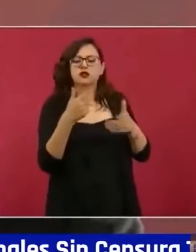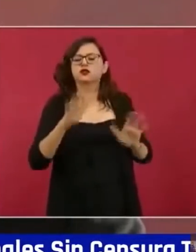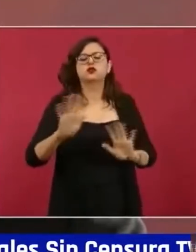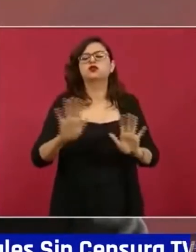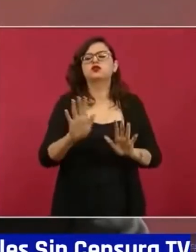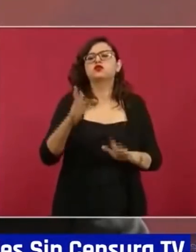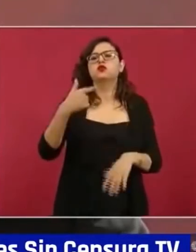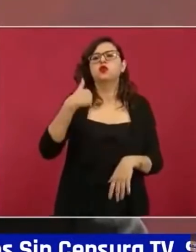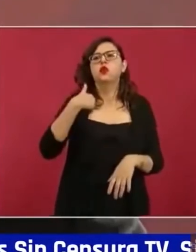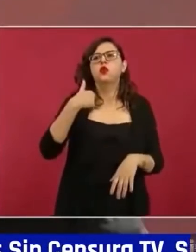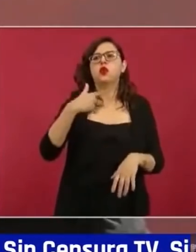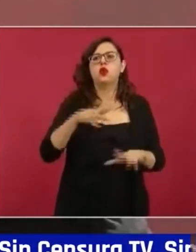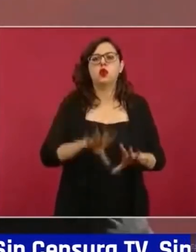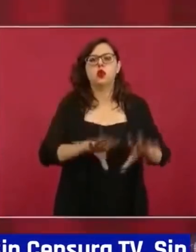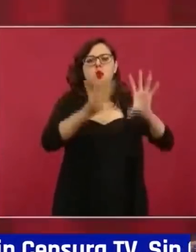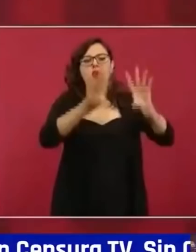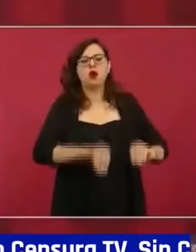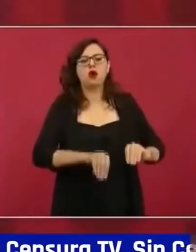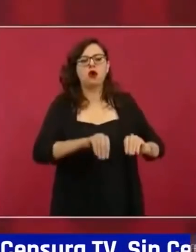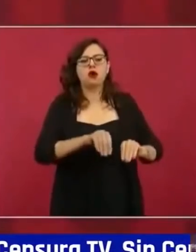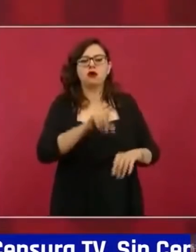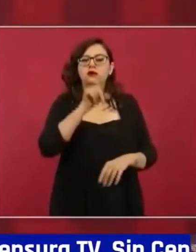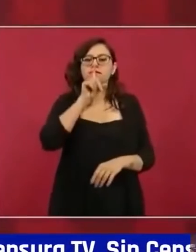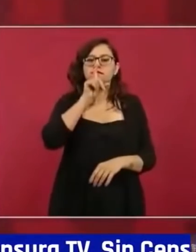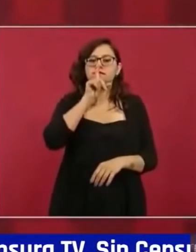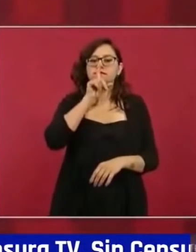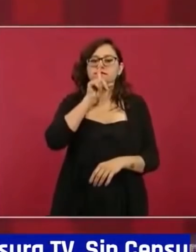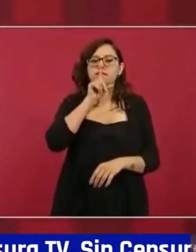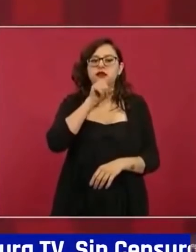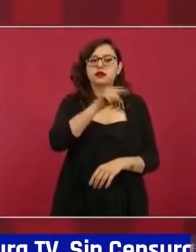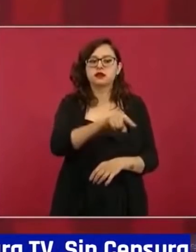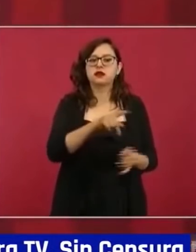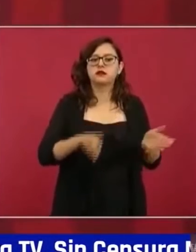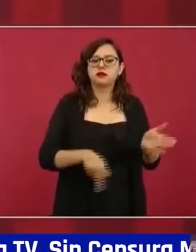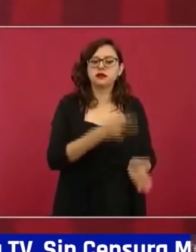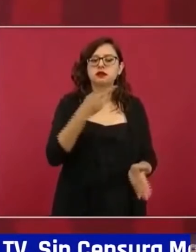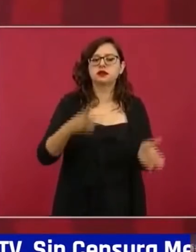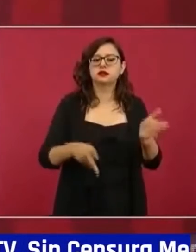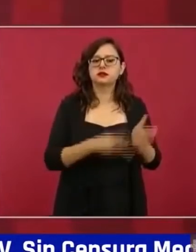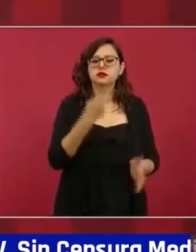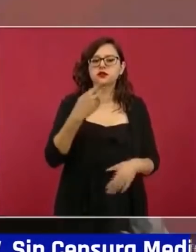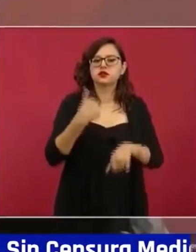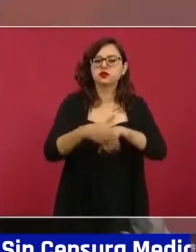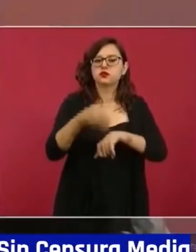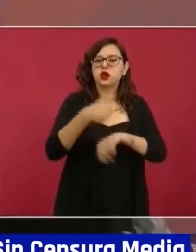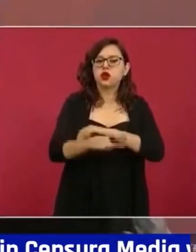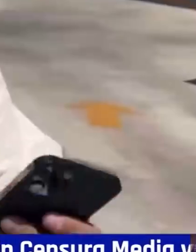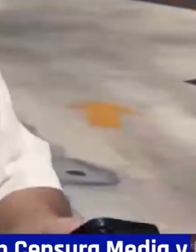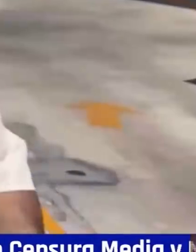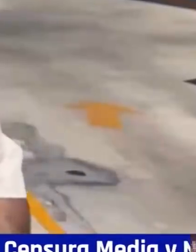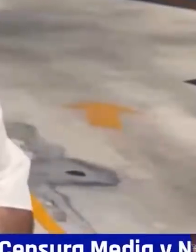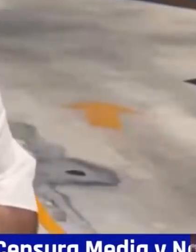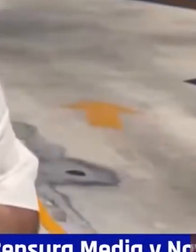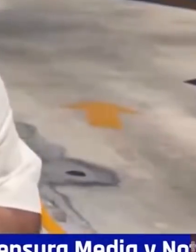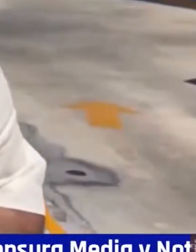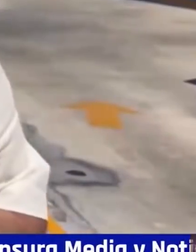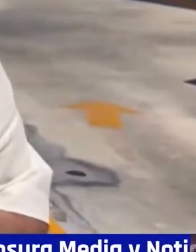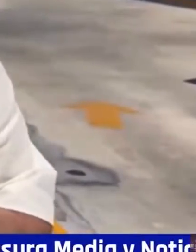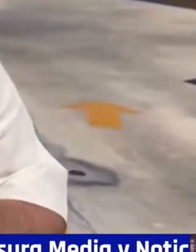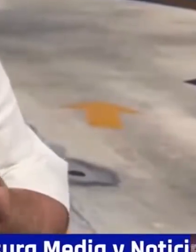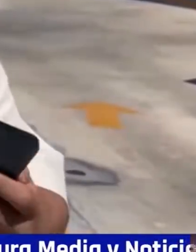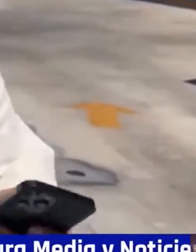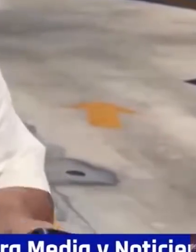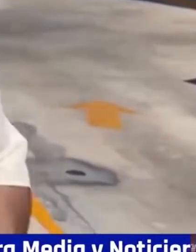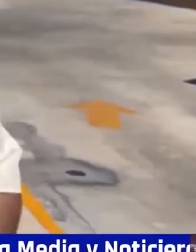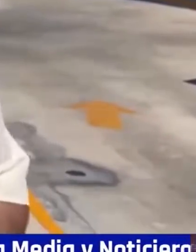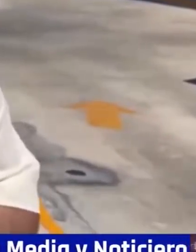decía porque es un escupir veneno a lo tonto, no hacer una reflexión como la que nos has ayudado a hacer